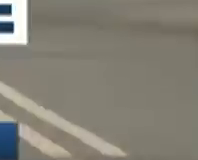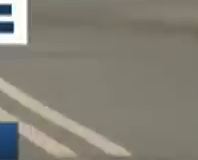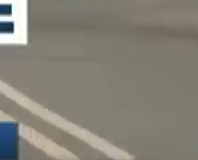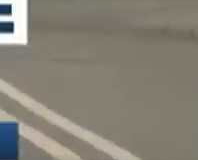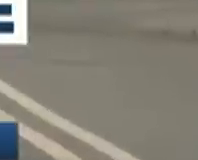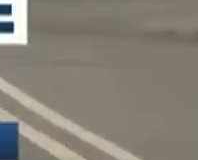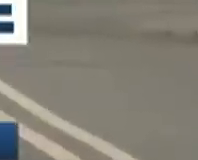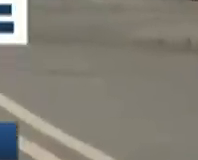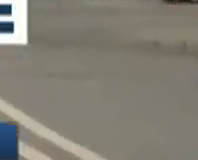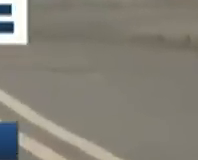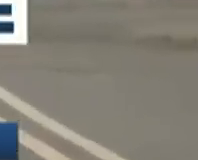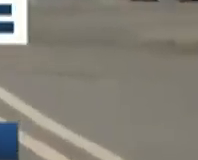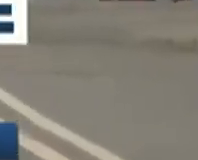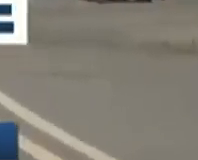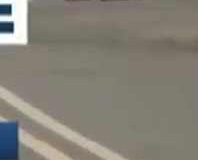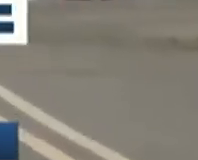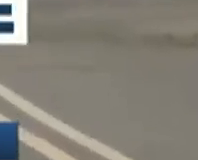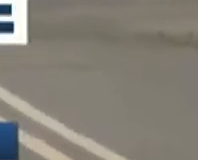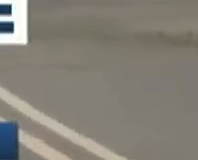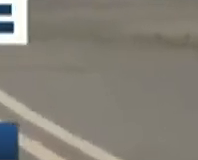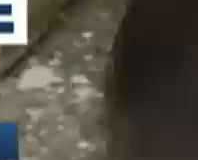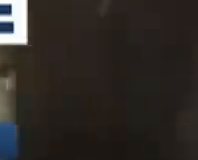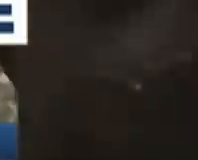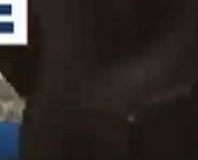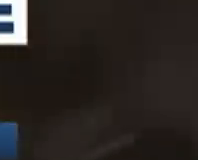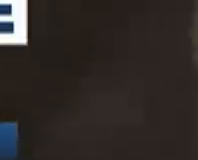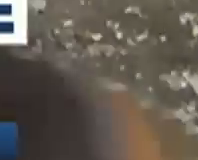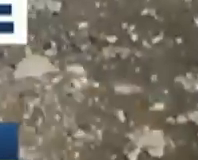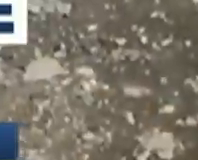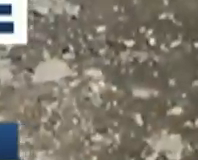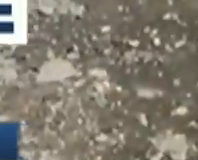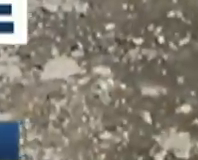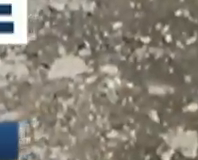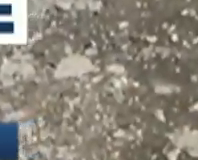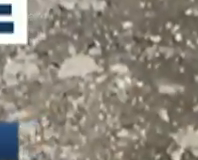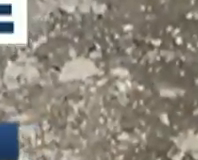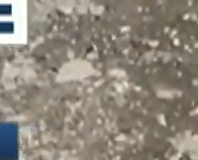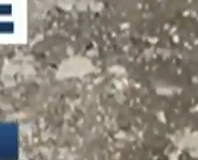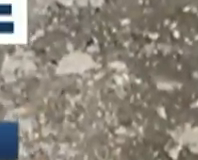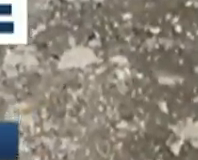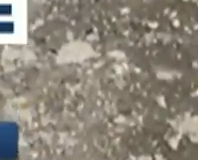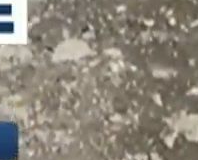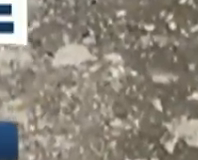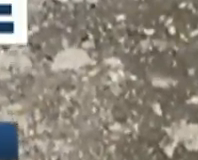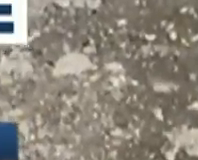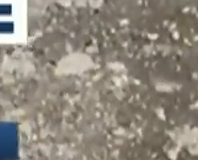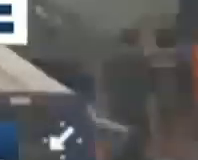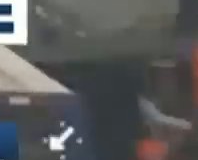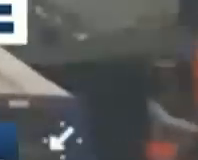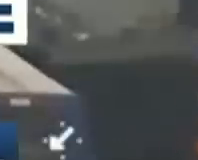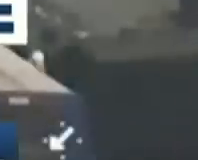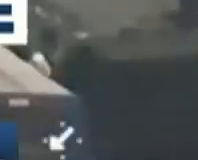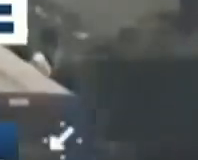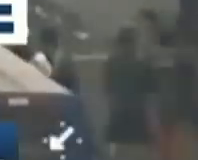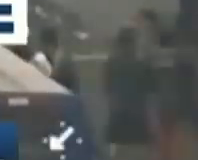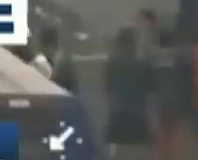Hallan una granada entre la basura en un sector de Guayaquil.